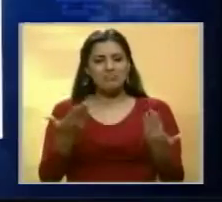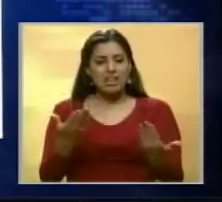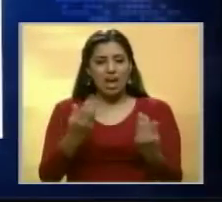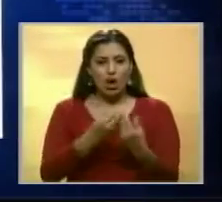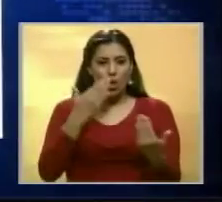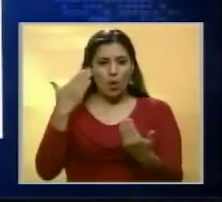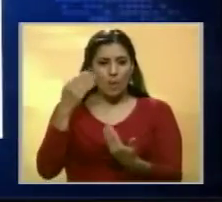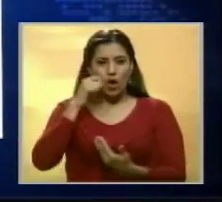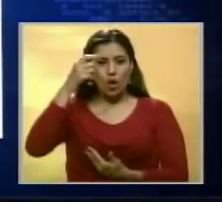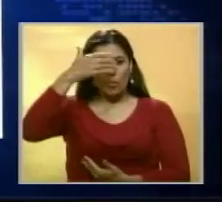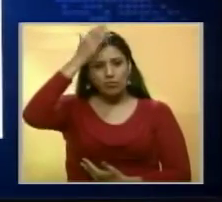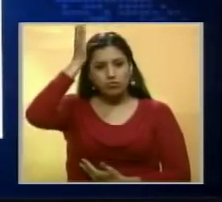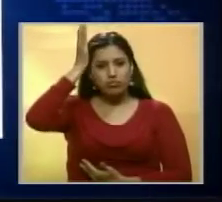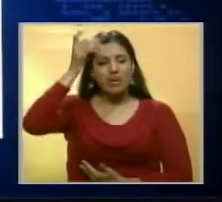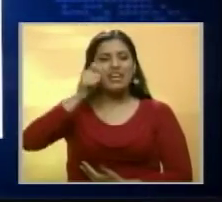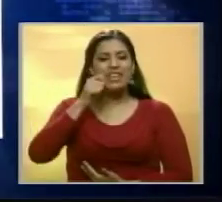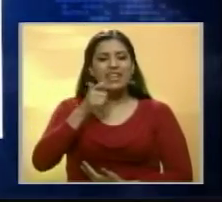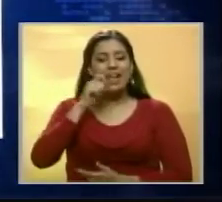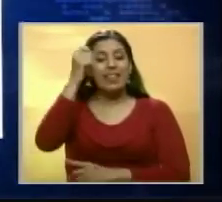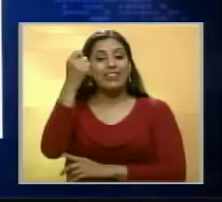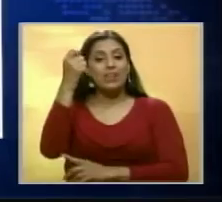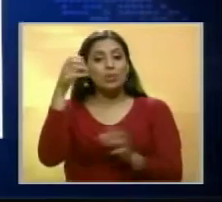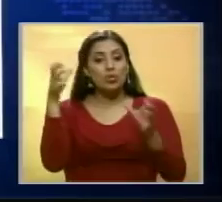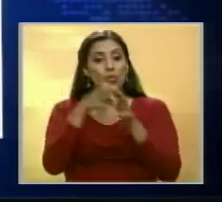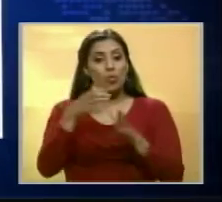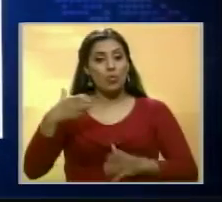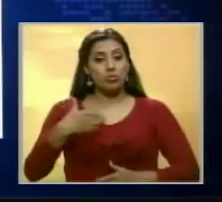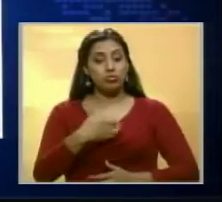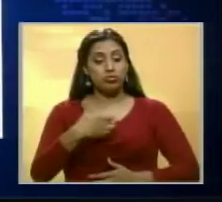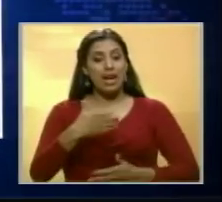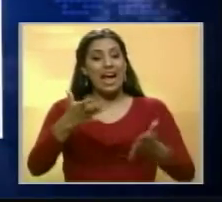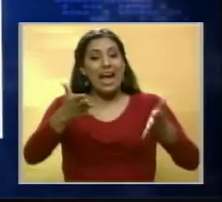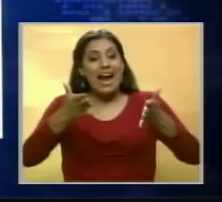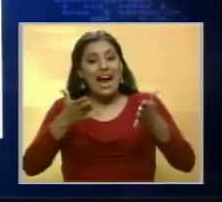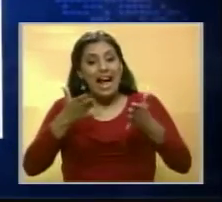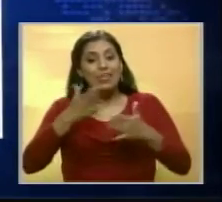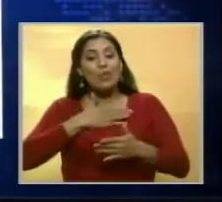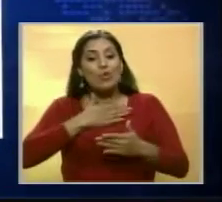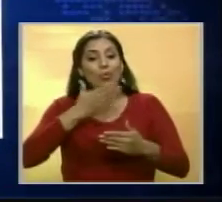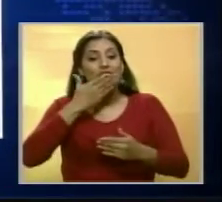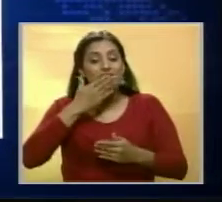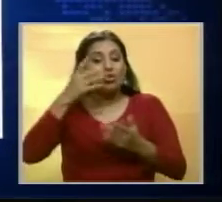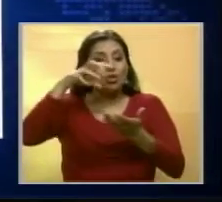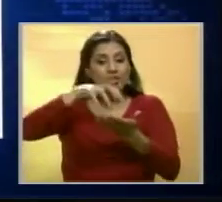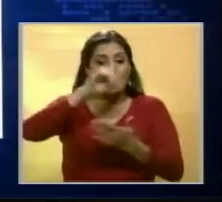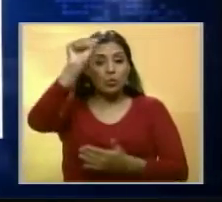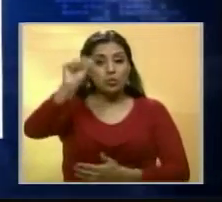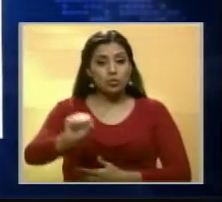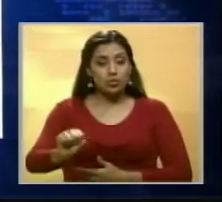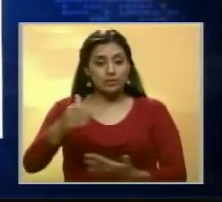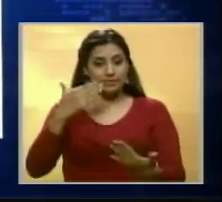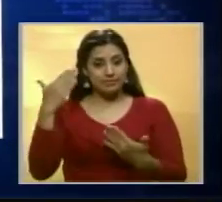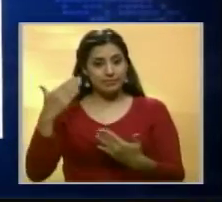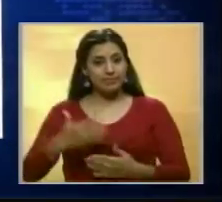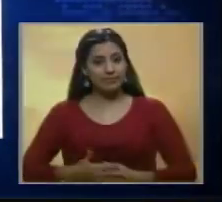nos acompaña Rommel Guzamana, diputado de la Unidad, electo en representación indígena de la región sur. Ya